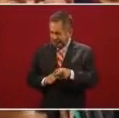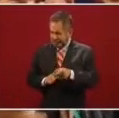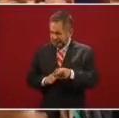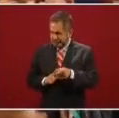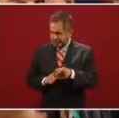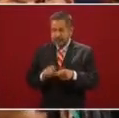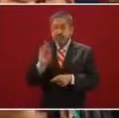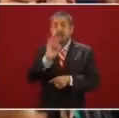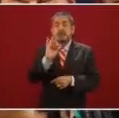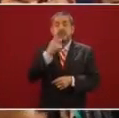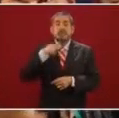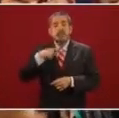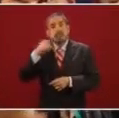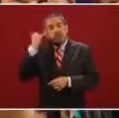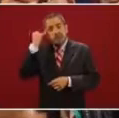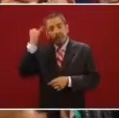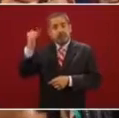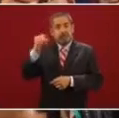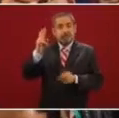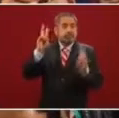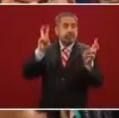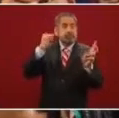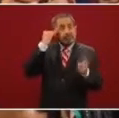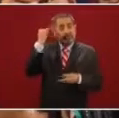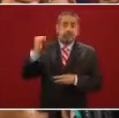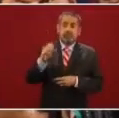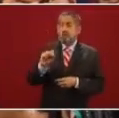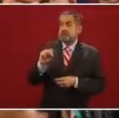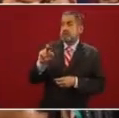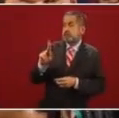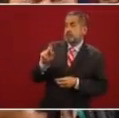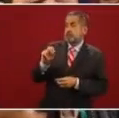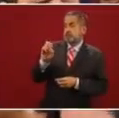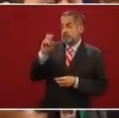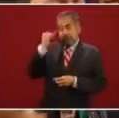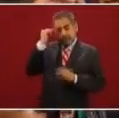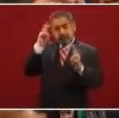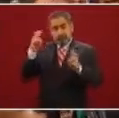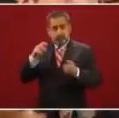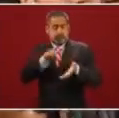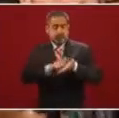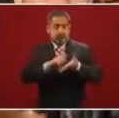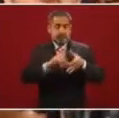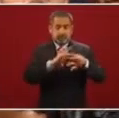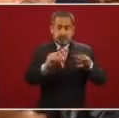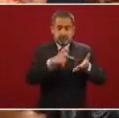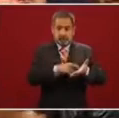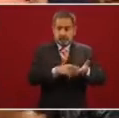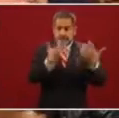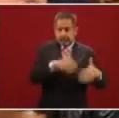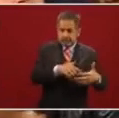gente supone, lo ponen como una suposición y cuando redactan la parte de la empresa lo ponen como un